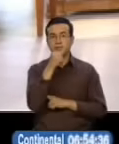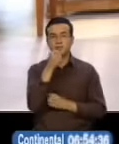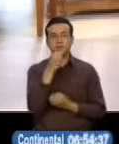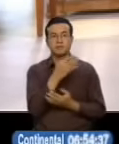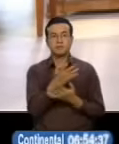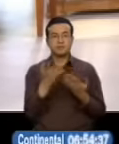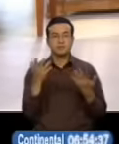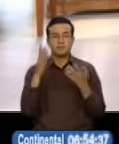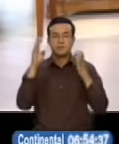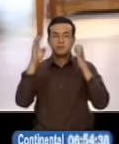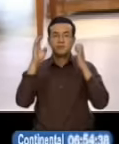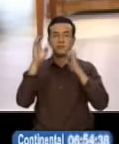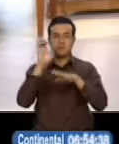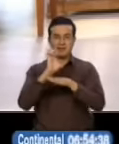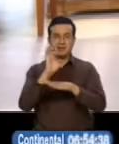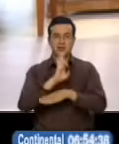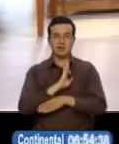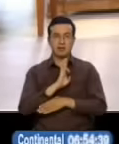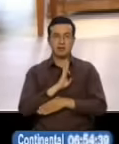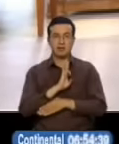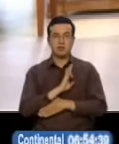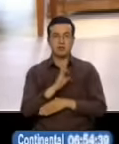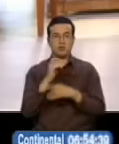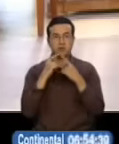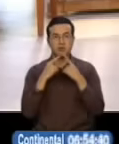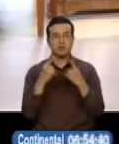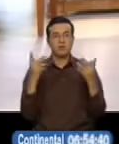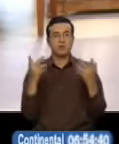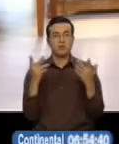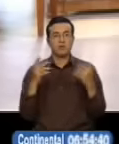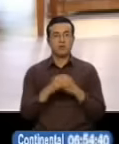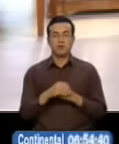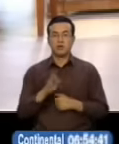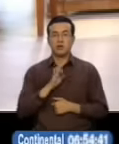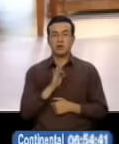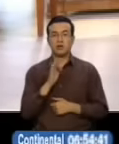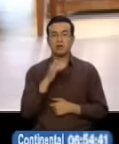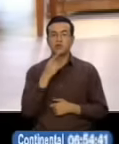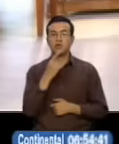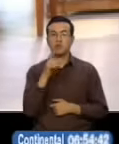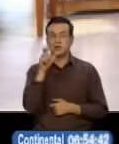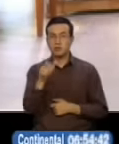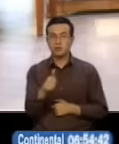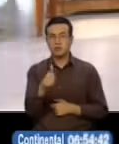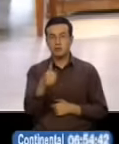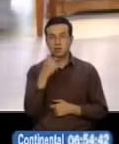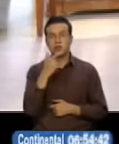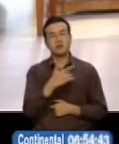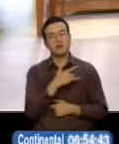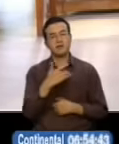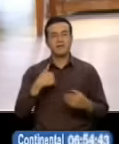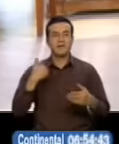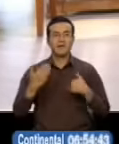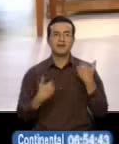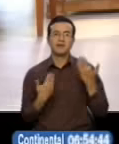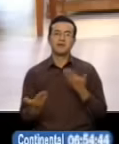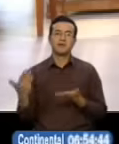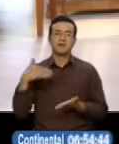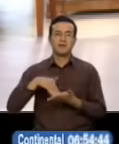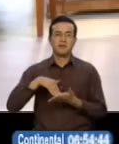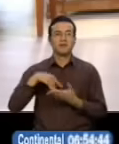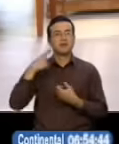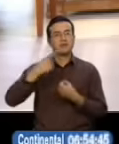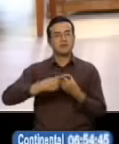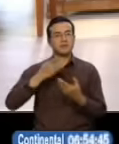el estratega, ex seleccionador de nuestro país, Reinaldo Rueda, el técnico vallecaucano, que por cierto se mostró grato de llegar nuevamente a la capital